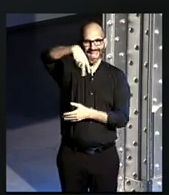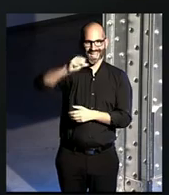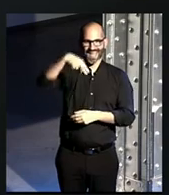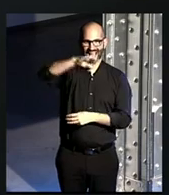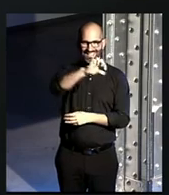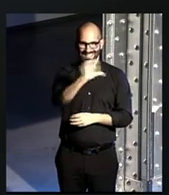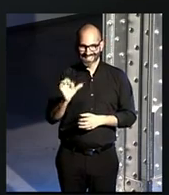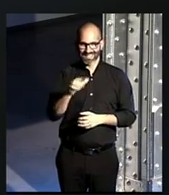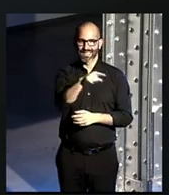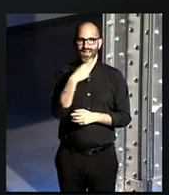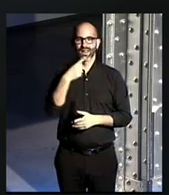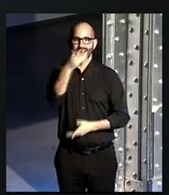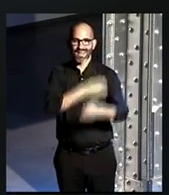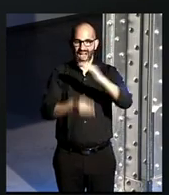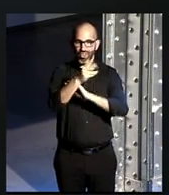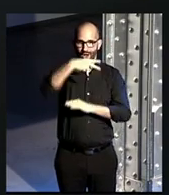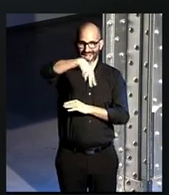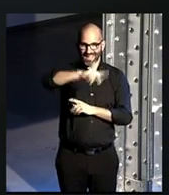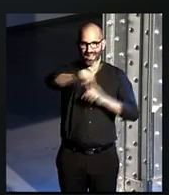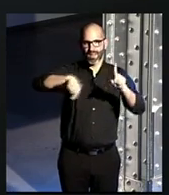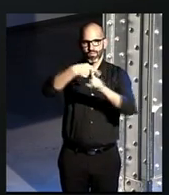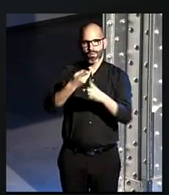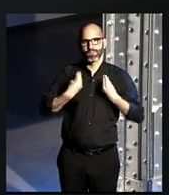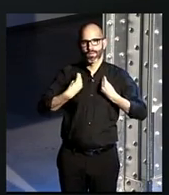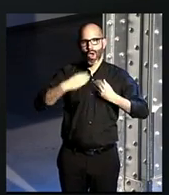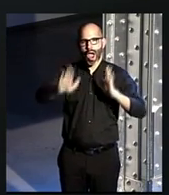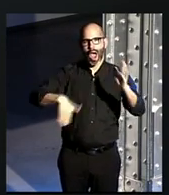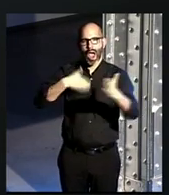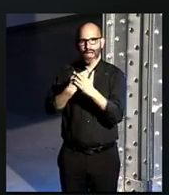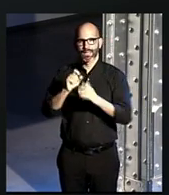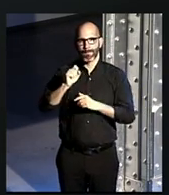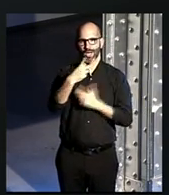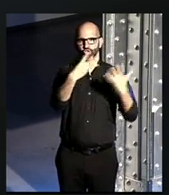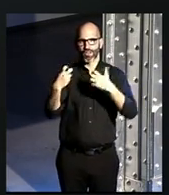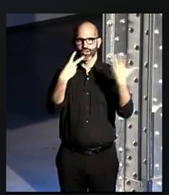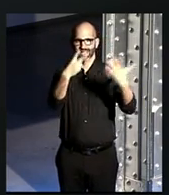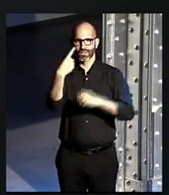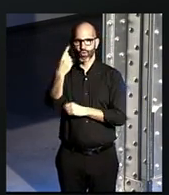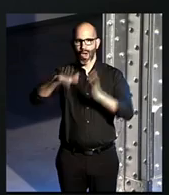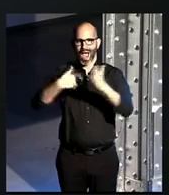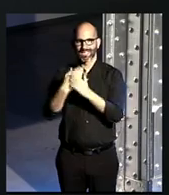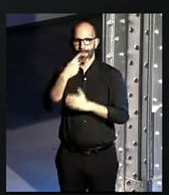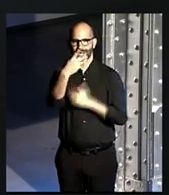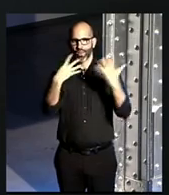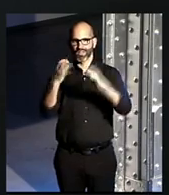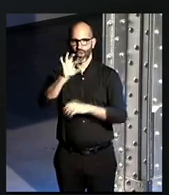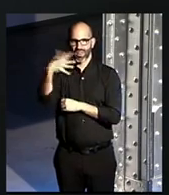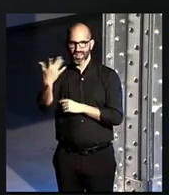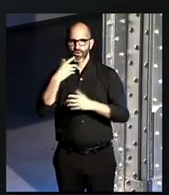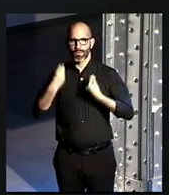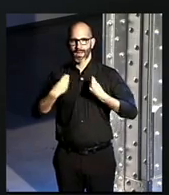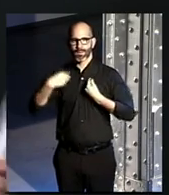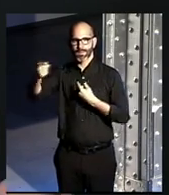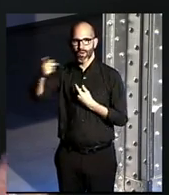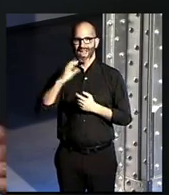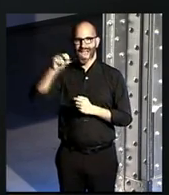y vivió y murió y hasta desde 1871 hasta 1905 en Amiens.